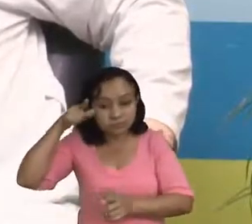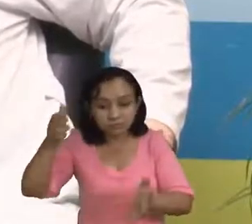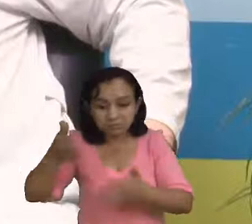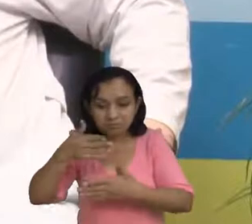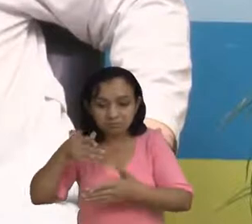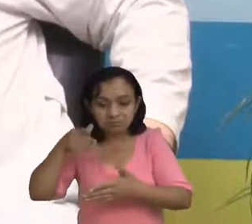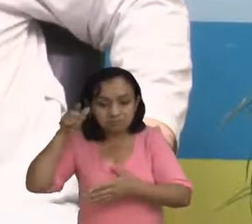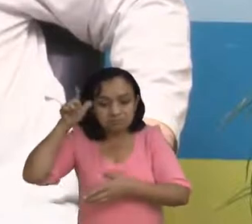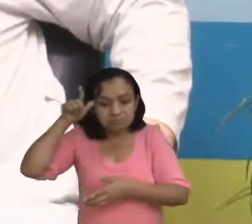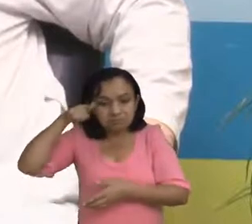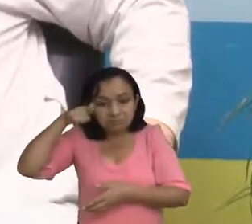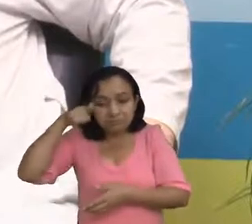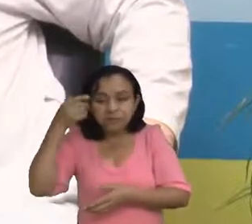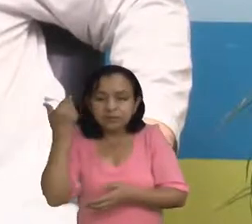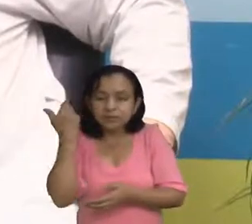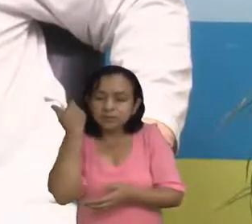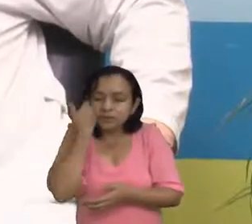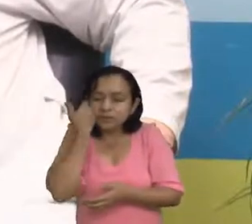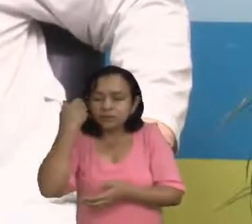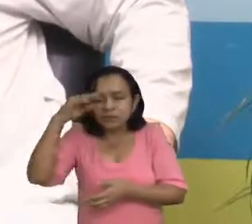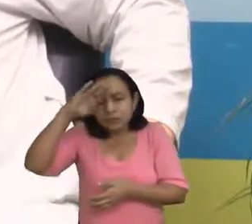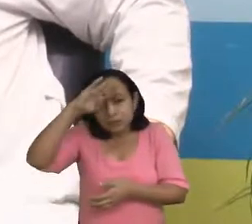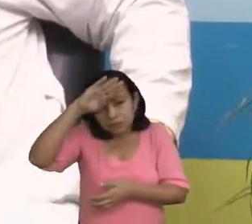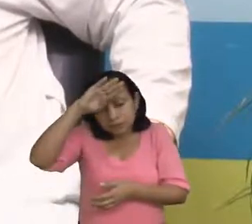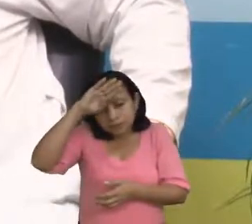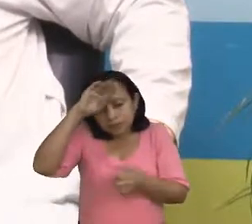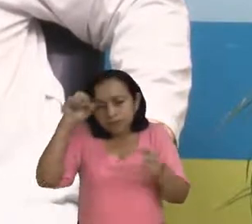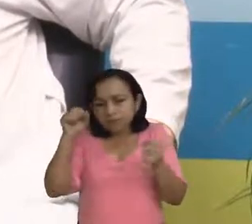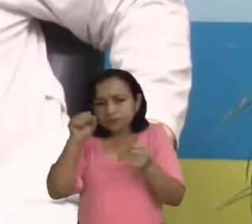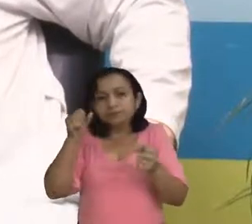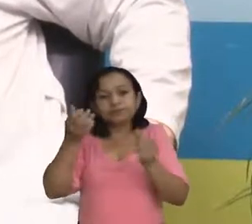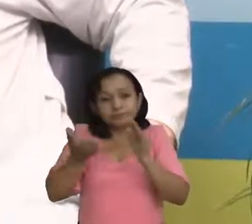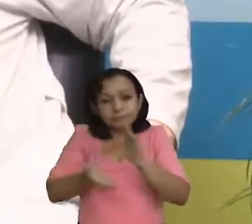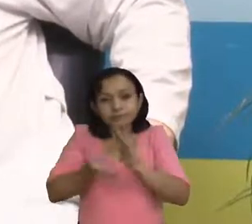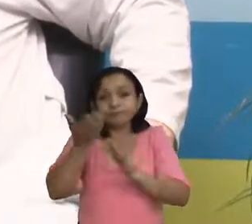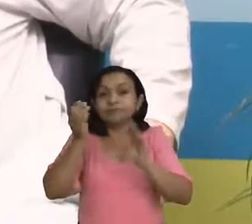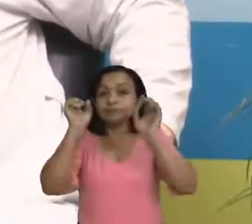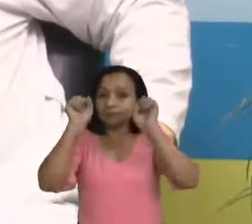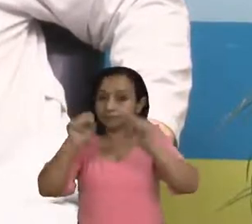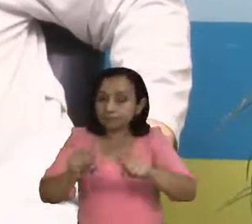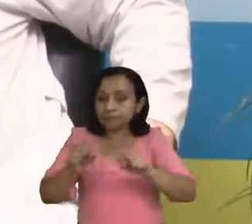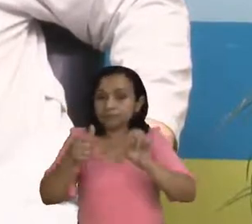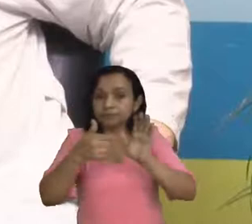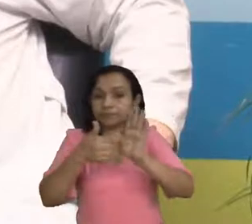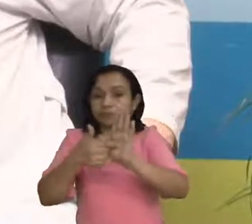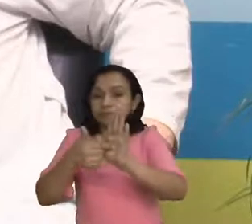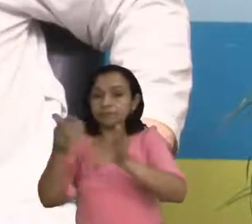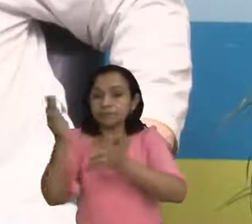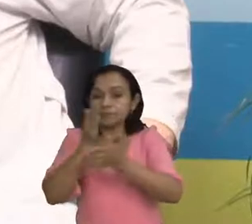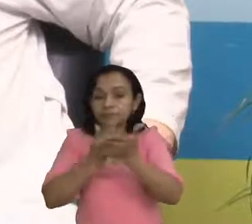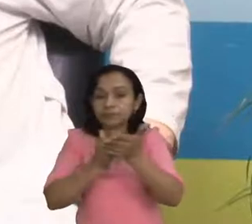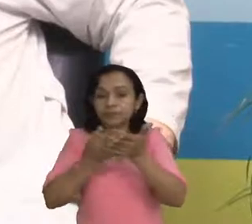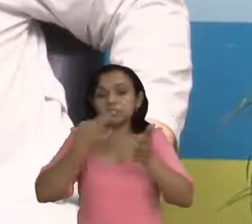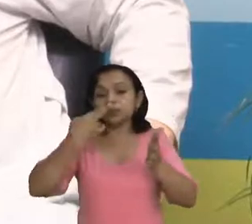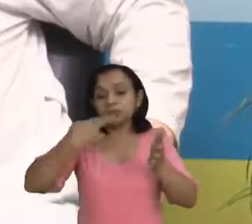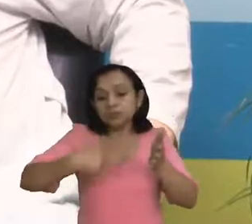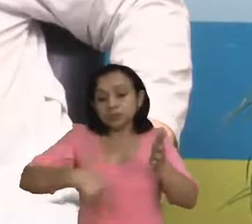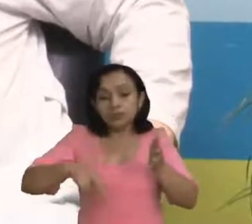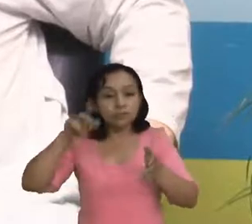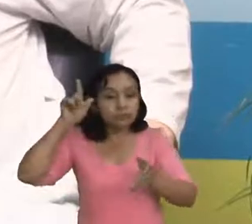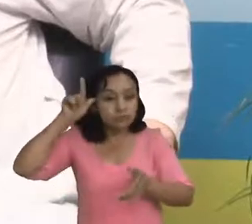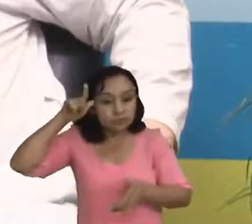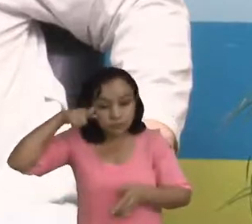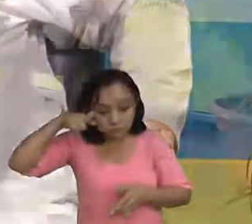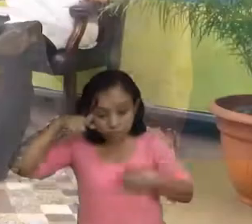¿verdad? Fiebre no cuantificadas también. Incluso puede presentarse con hematuria o sangrado al orinar se te puede